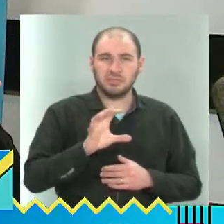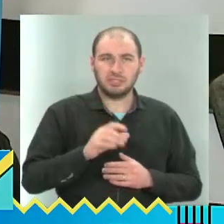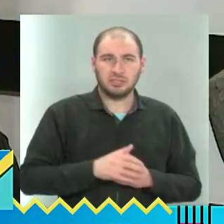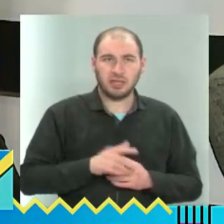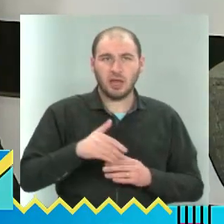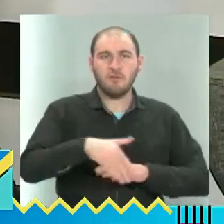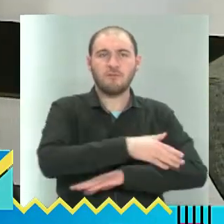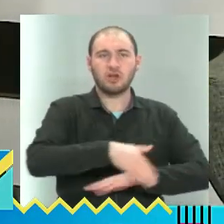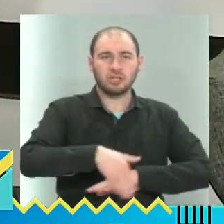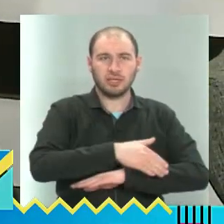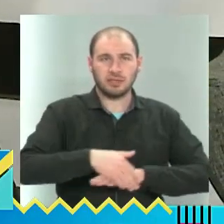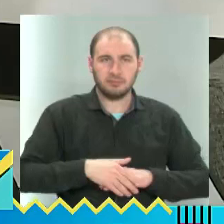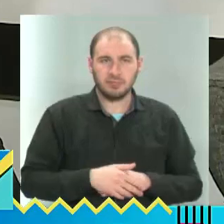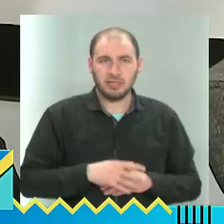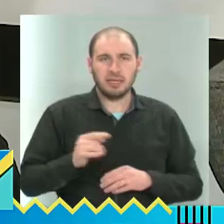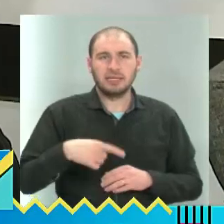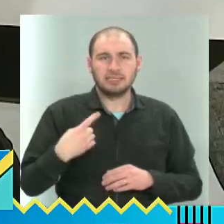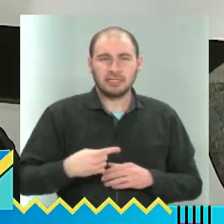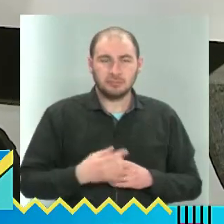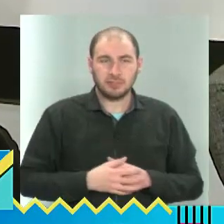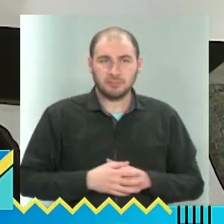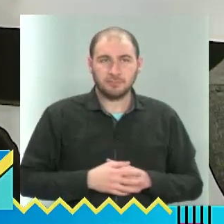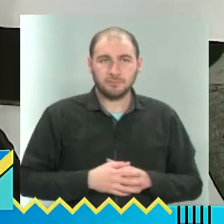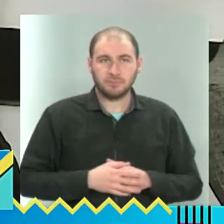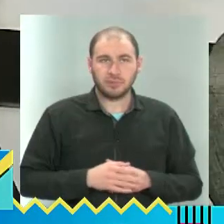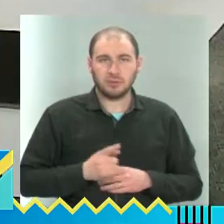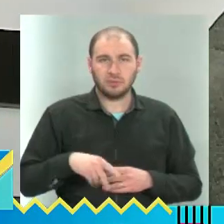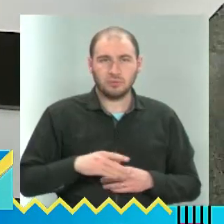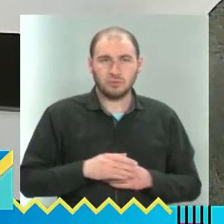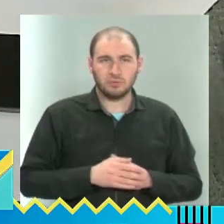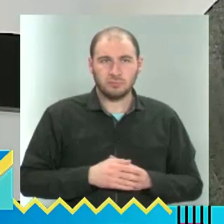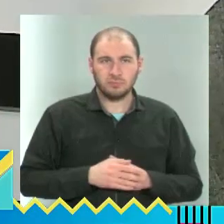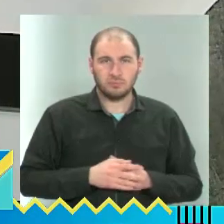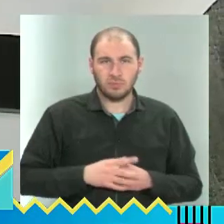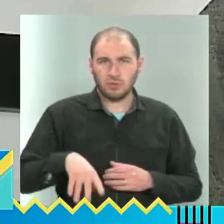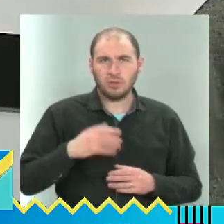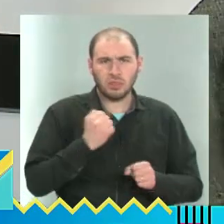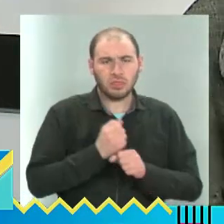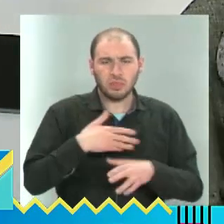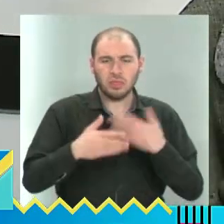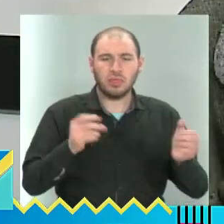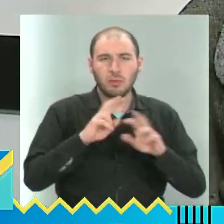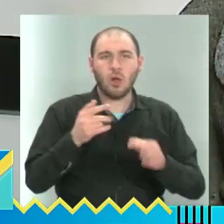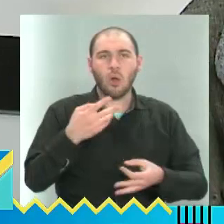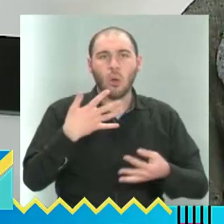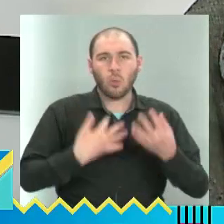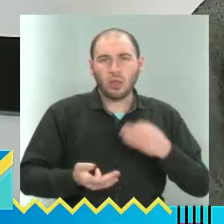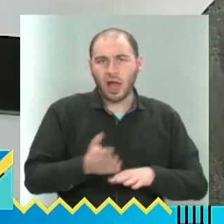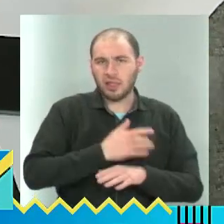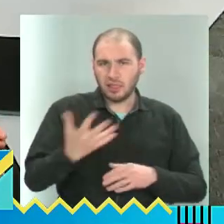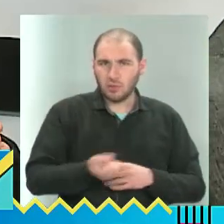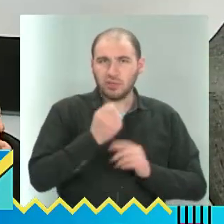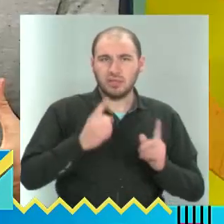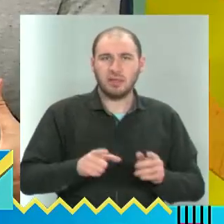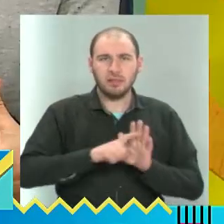teniendo una frontera, bueno, siempre tenemos mucho para trabajar en lo que es prevención y en la detección, ¿no?,